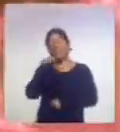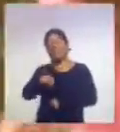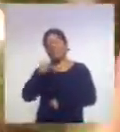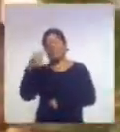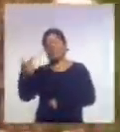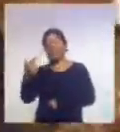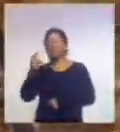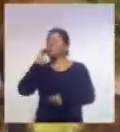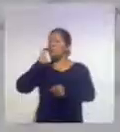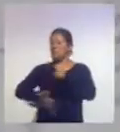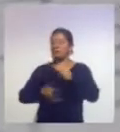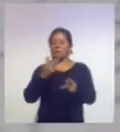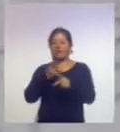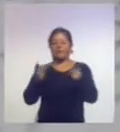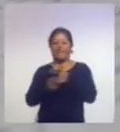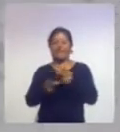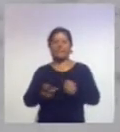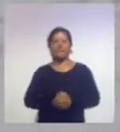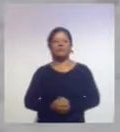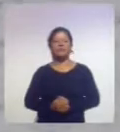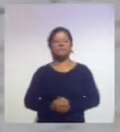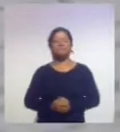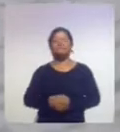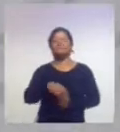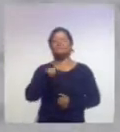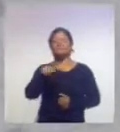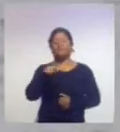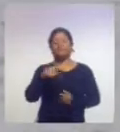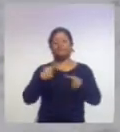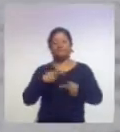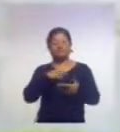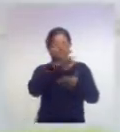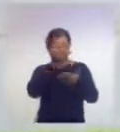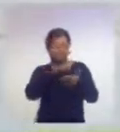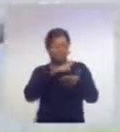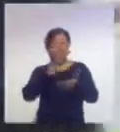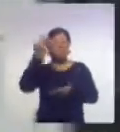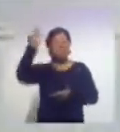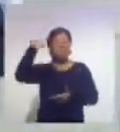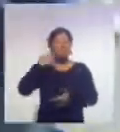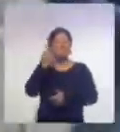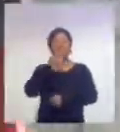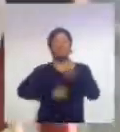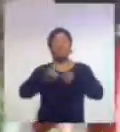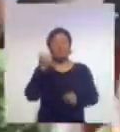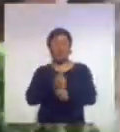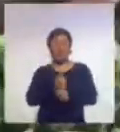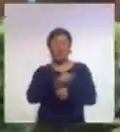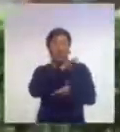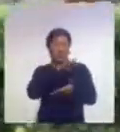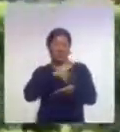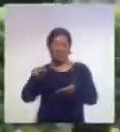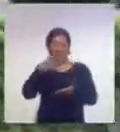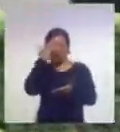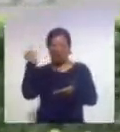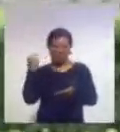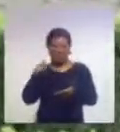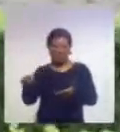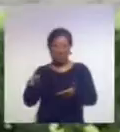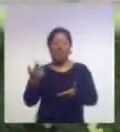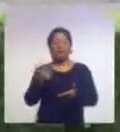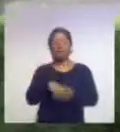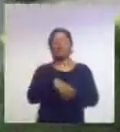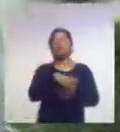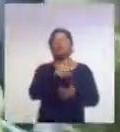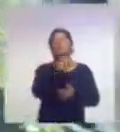educación superior. En cuanto al analfabetismo, en la entidad se estimaba hace 4 años que 4 de cada 100 personas de 15